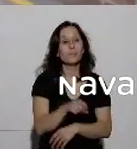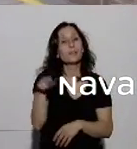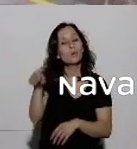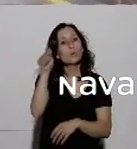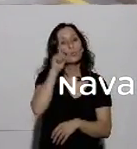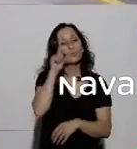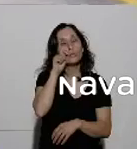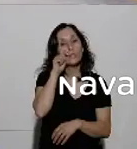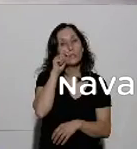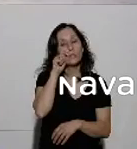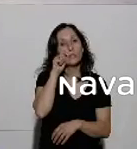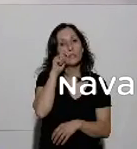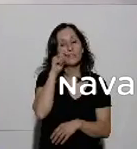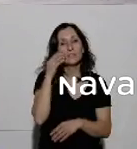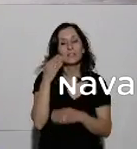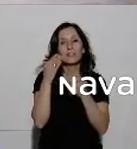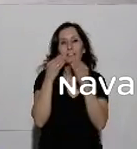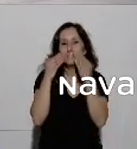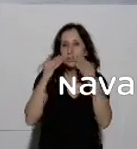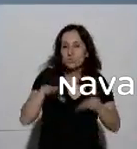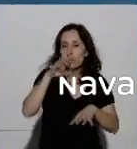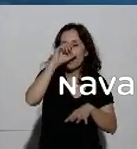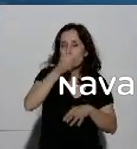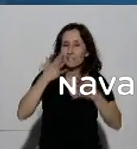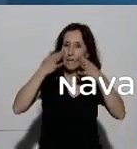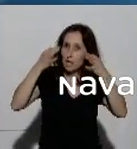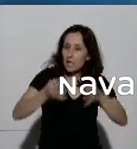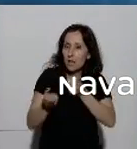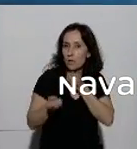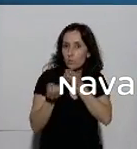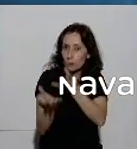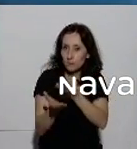museo que contase la verdadera historia de las brujas de Zugarramurdi.